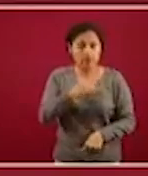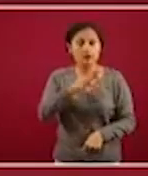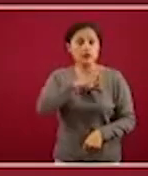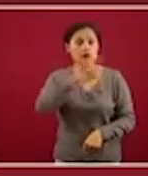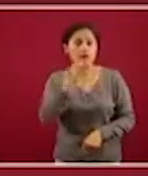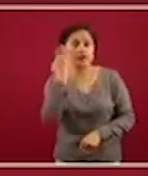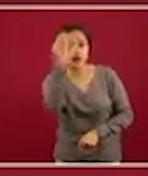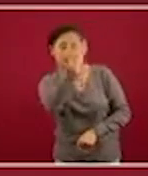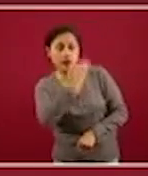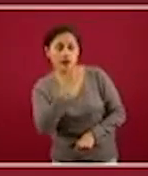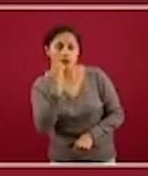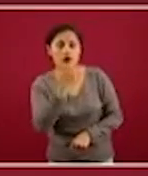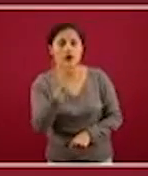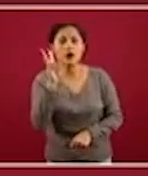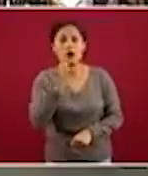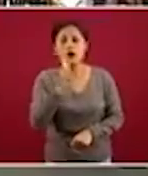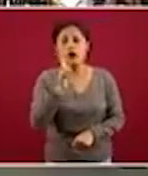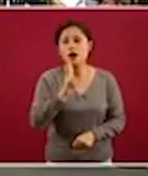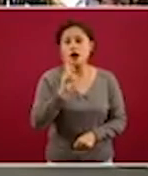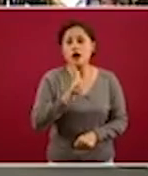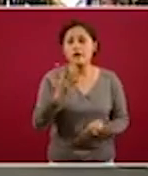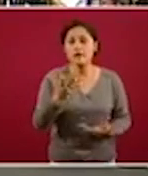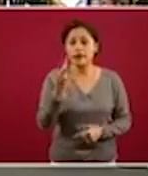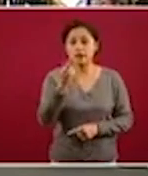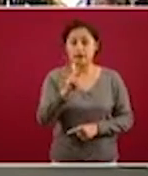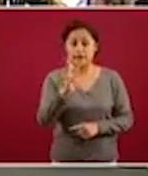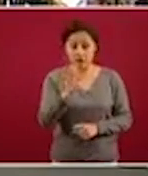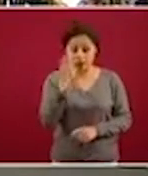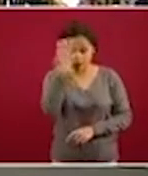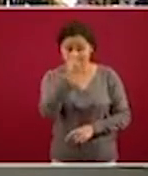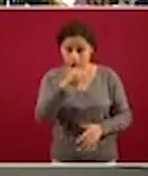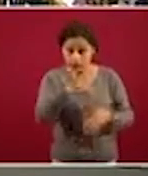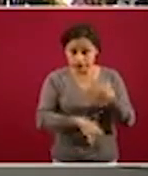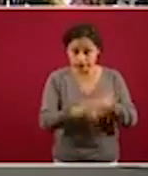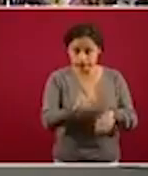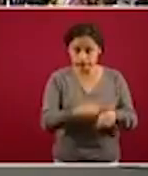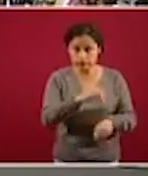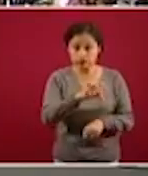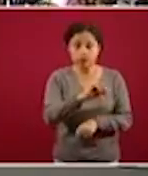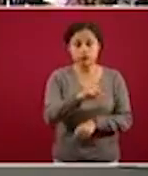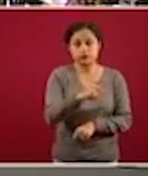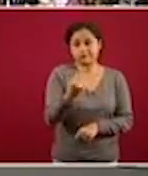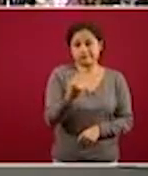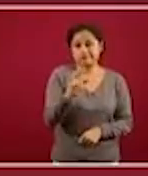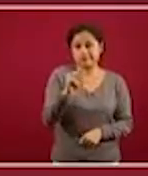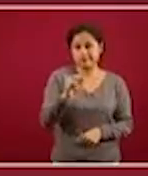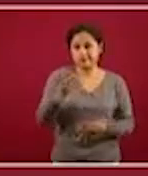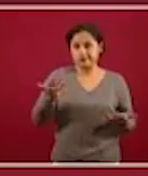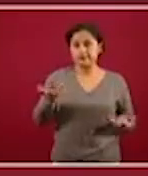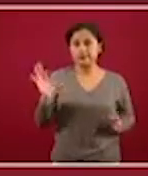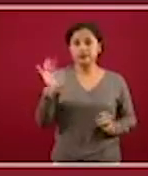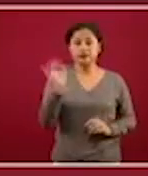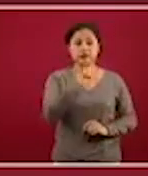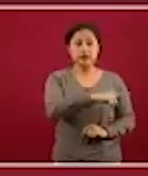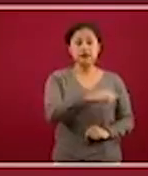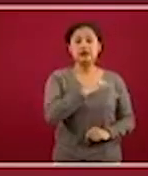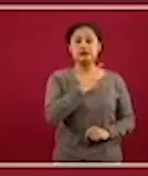precaución, no tiene una indicación médica. ¿Y si desarrollara síntomas? Se procederá conforme a la ciencia médica.